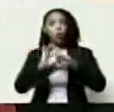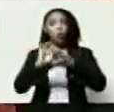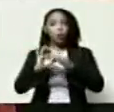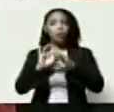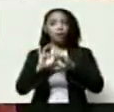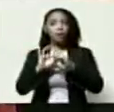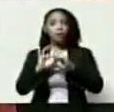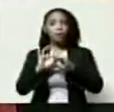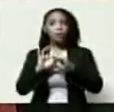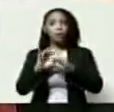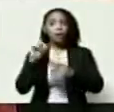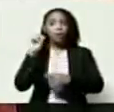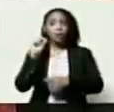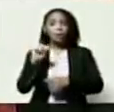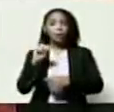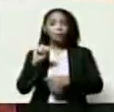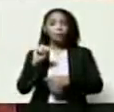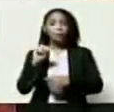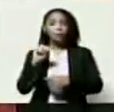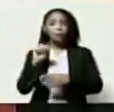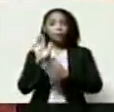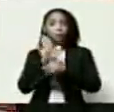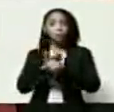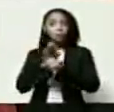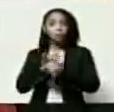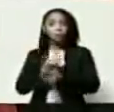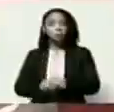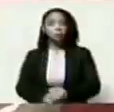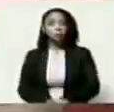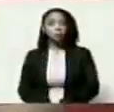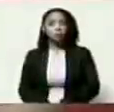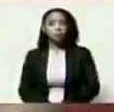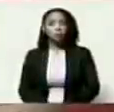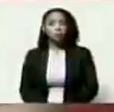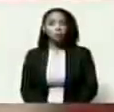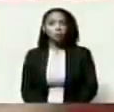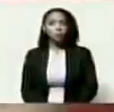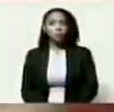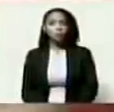y también la compasión.